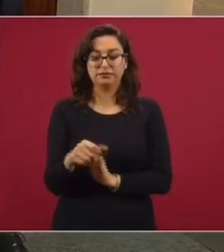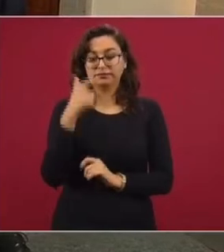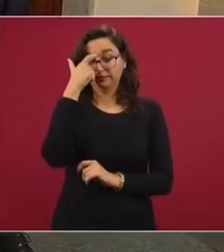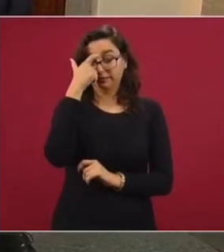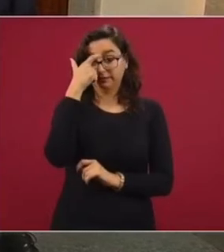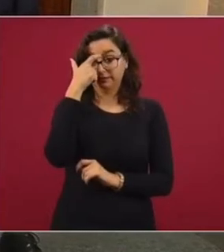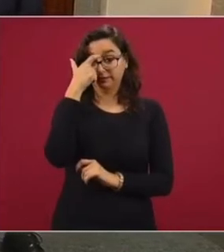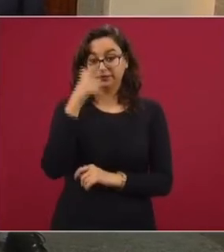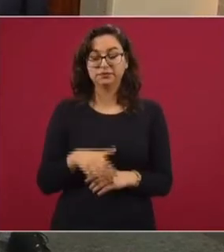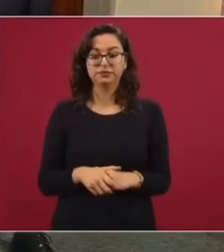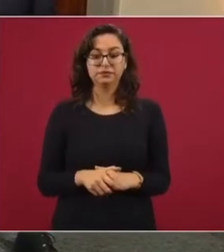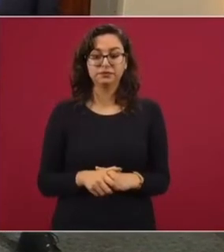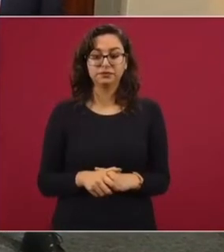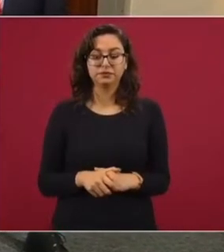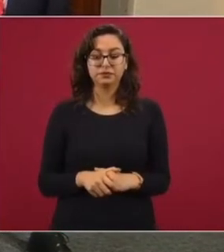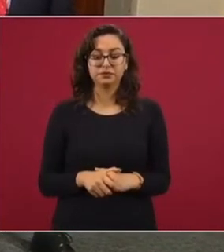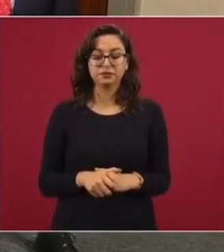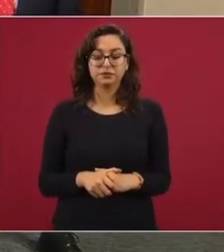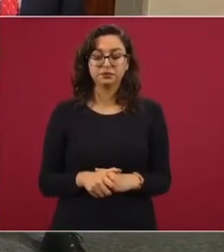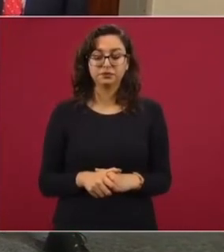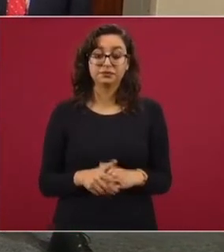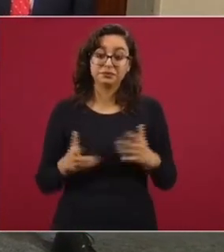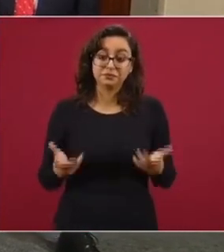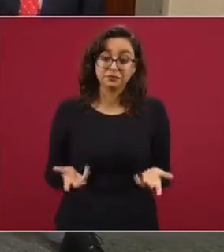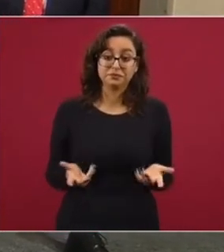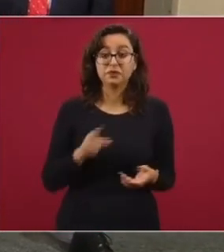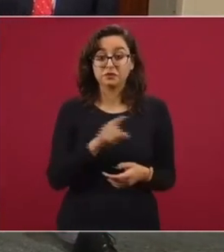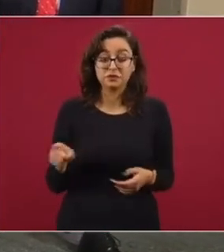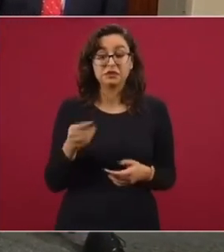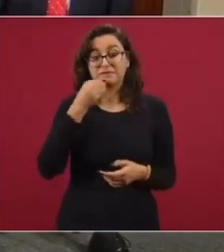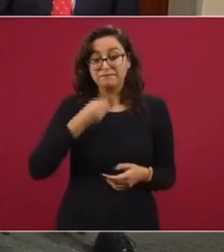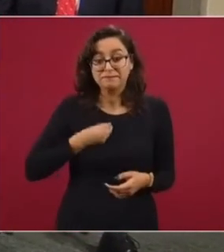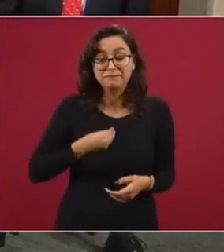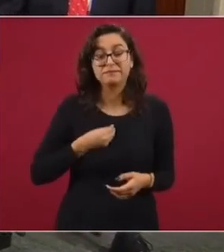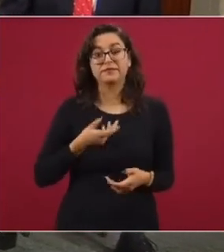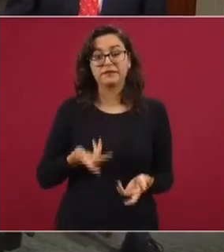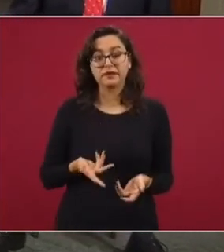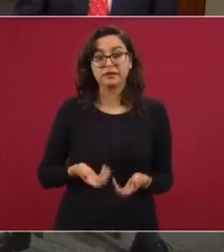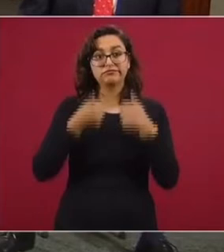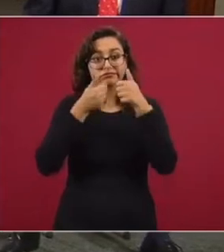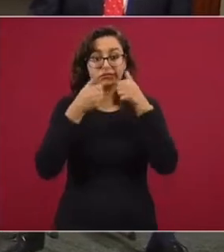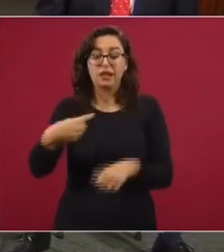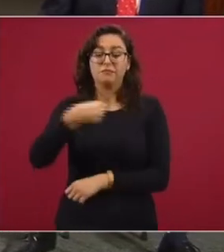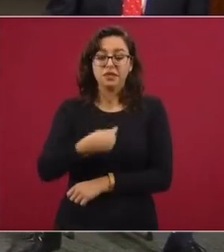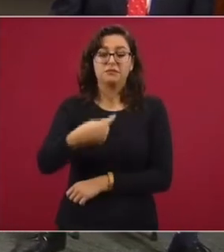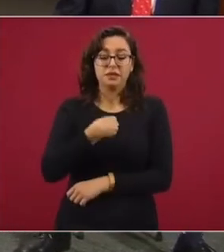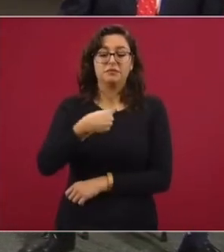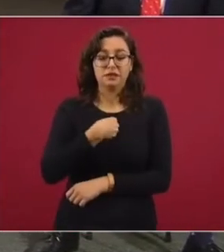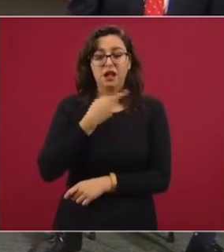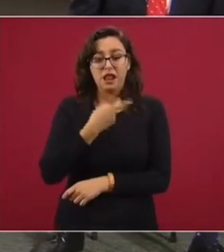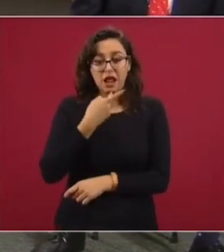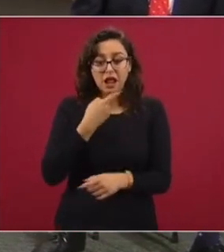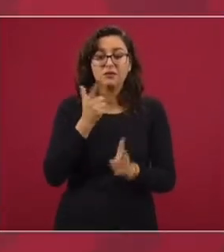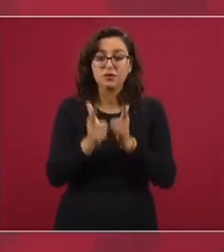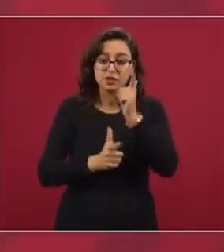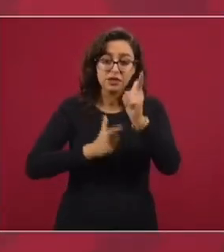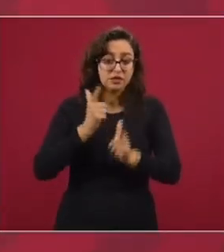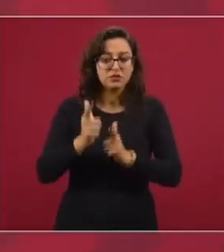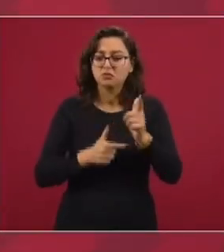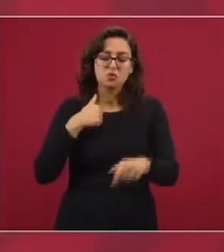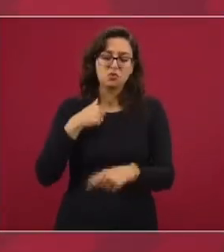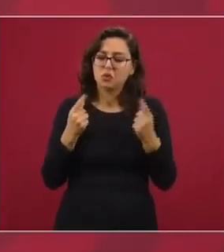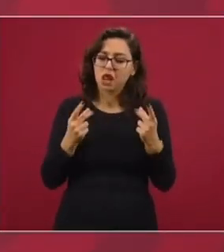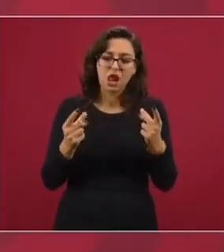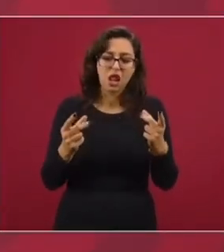aunque sea como tomarse un perfil, me van a estar escuchando a mí, que hablo despacito y no de